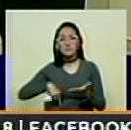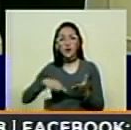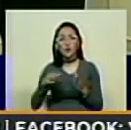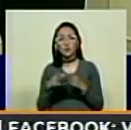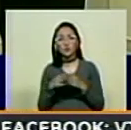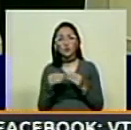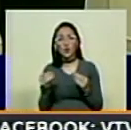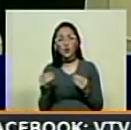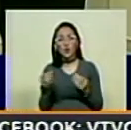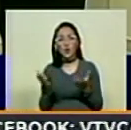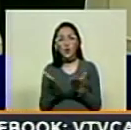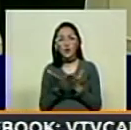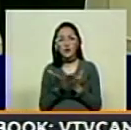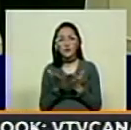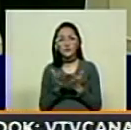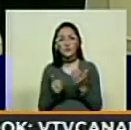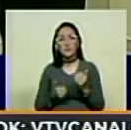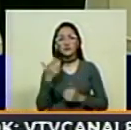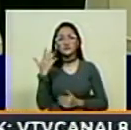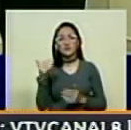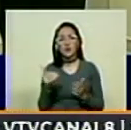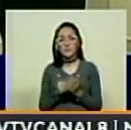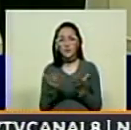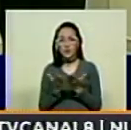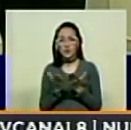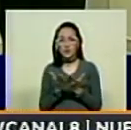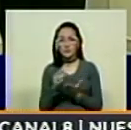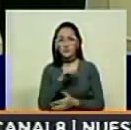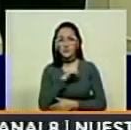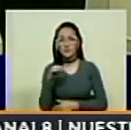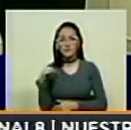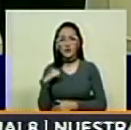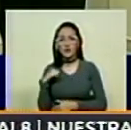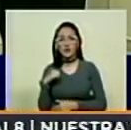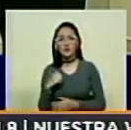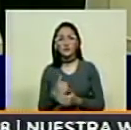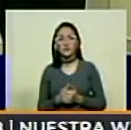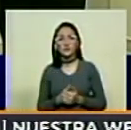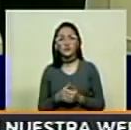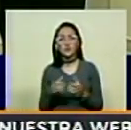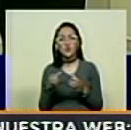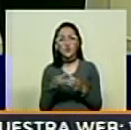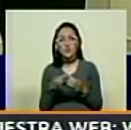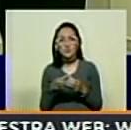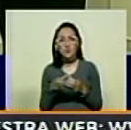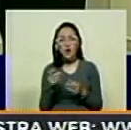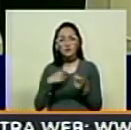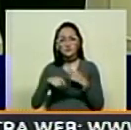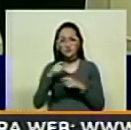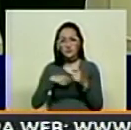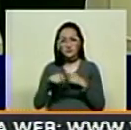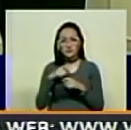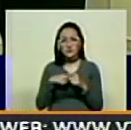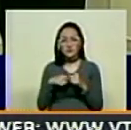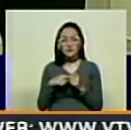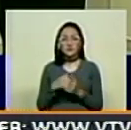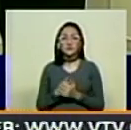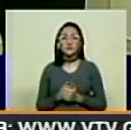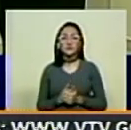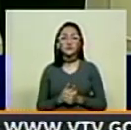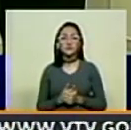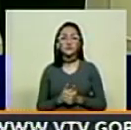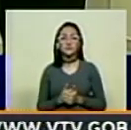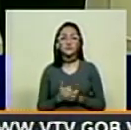Sectores que agrupan más de 5.000 colegios privados, las cámaras, las asociaciones y que abarcan la matrícula